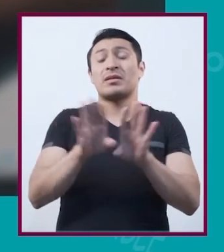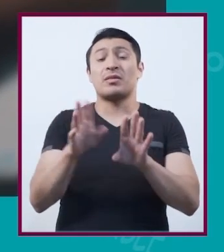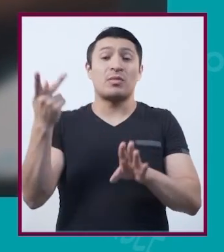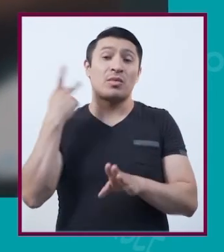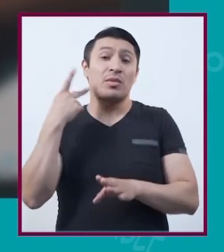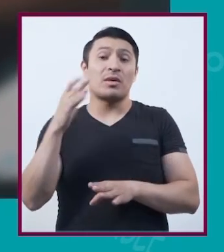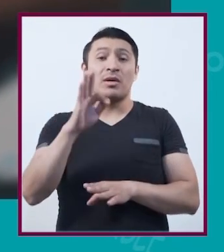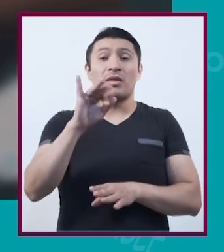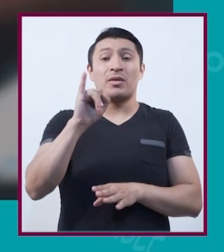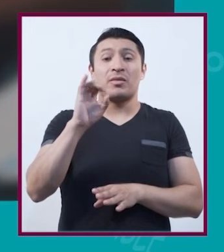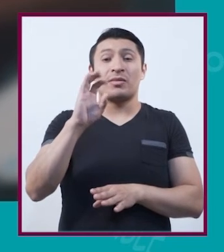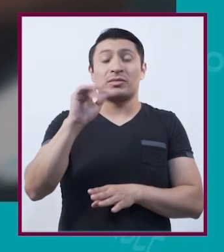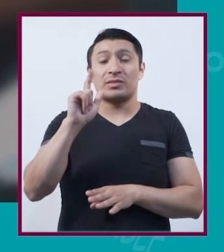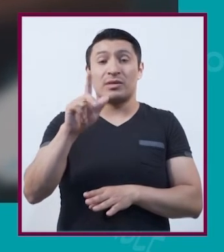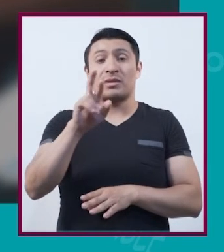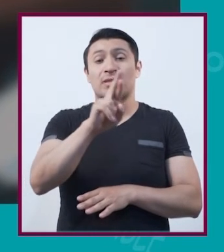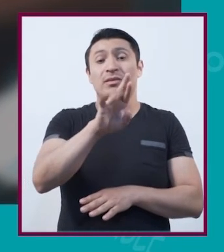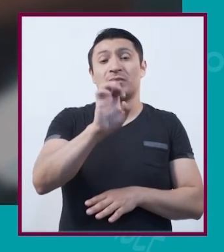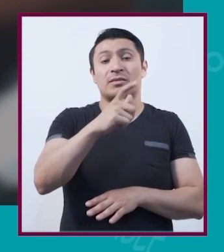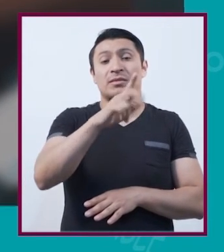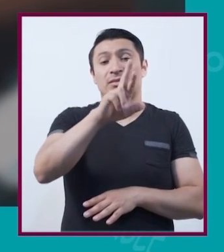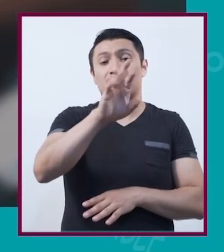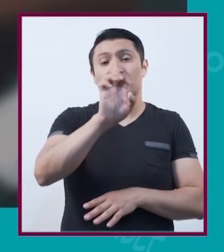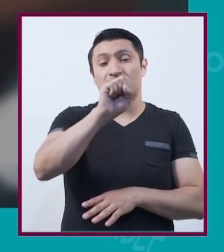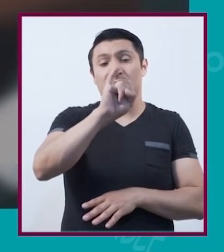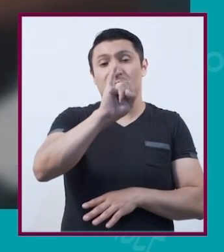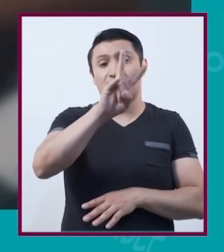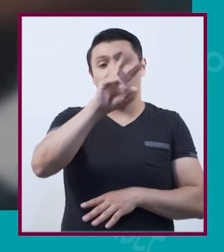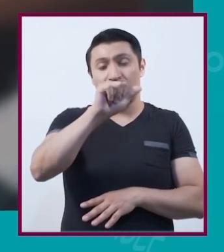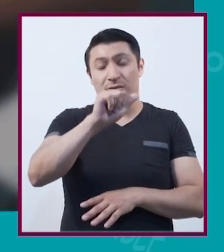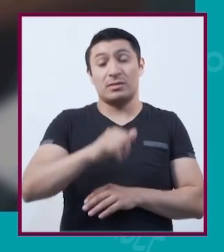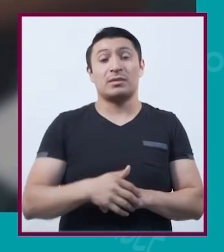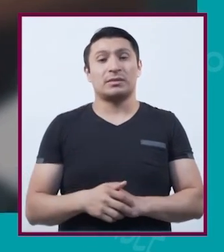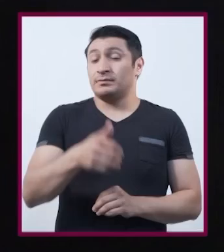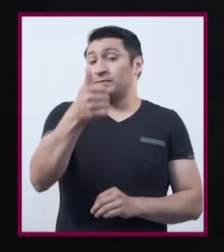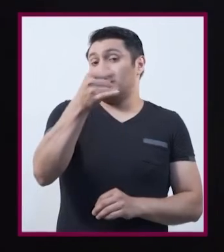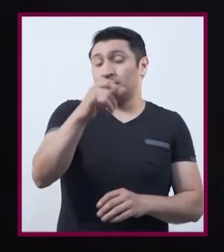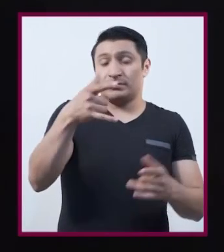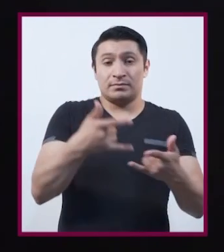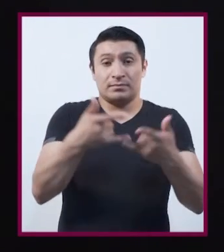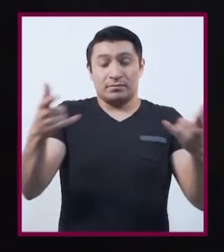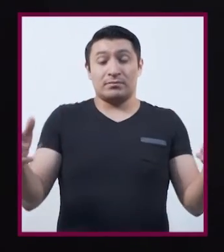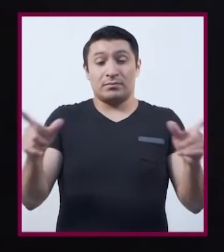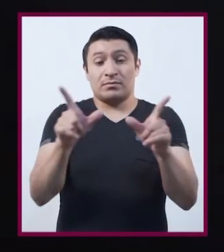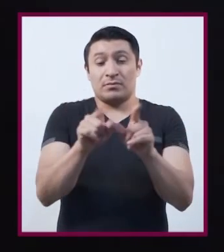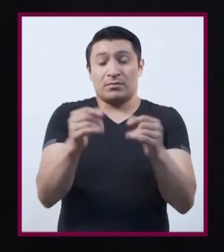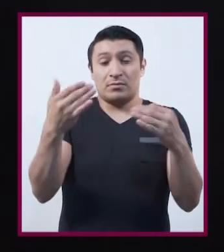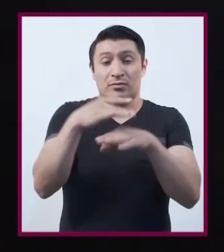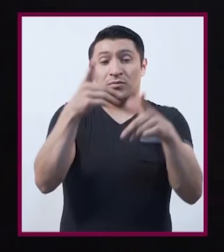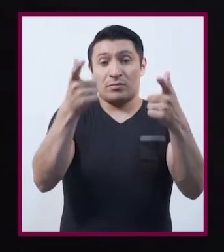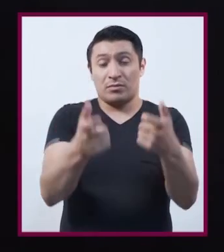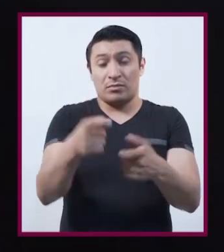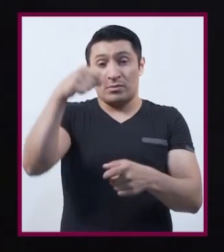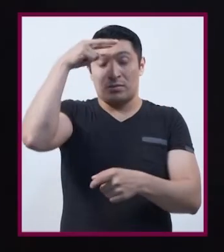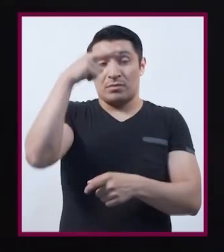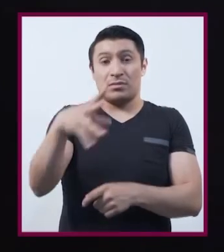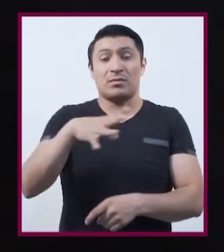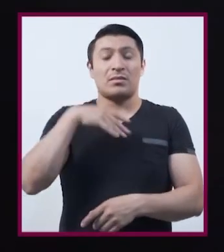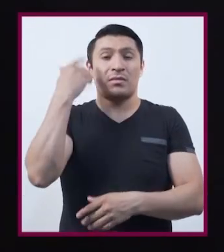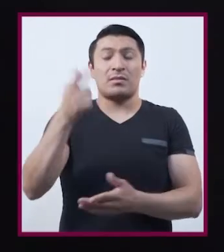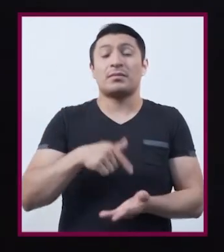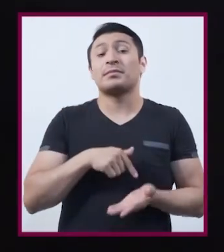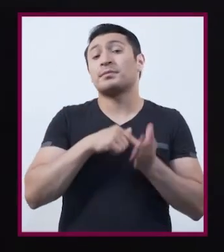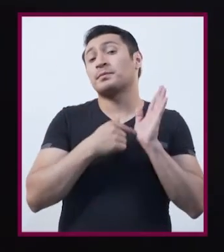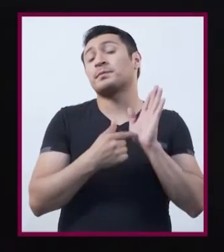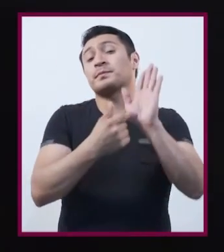Este tipo de política se define como política fiscal regresiva. Por medio de esta pequeña historia de la fiscalidad en